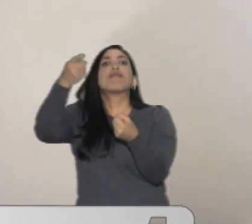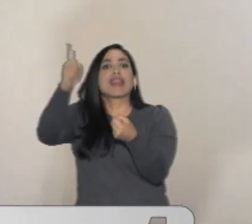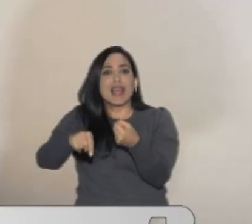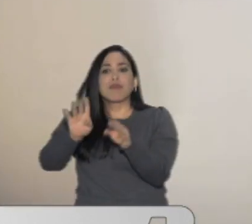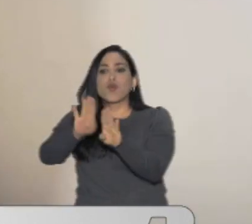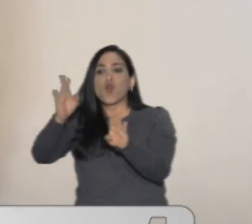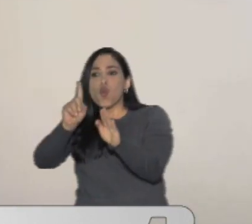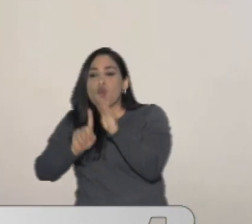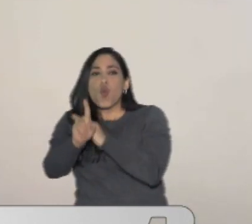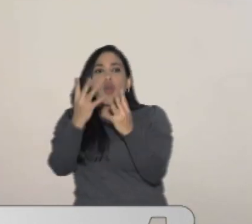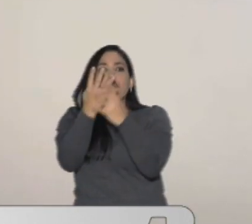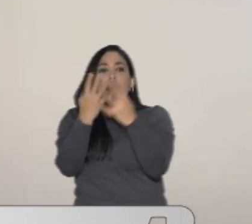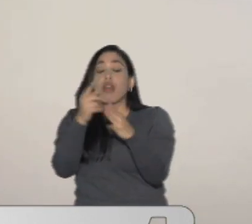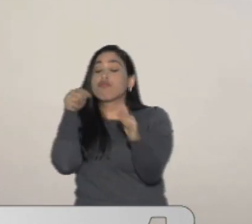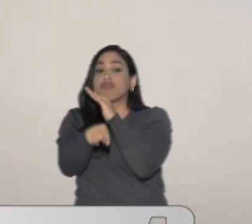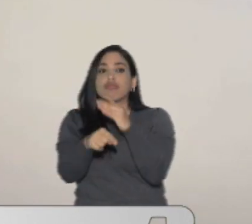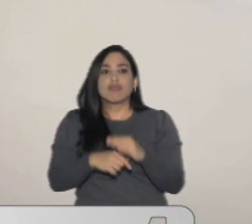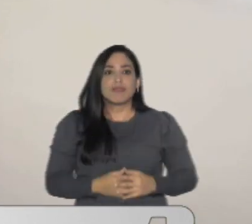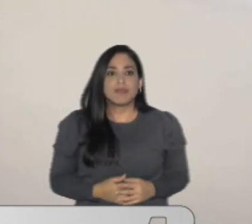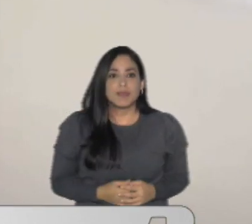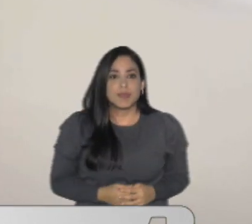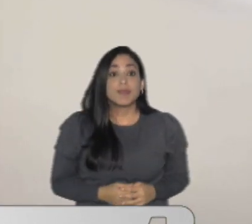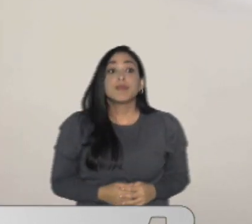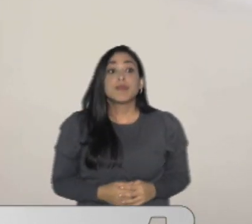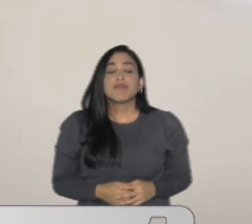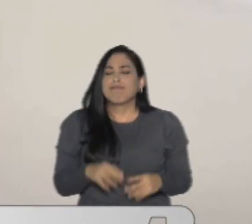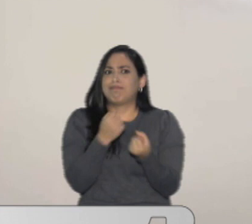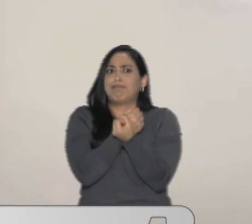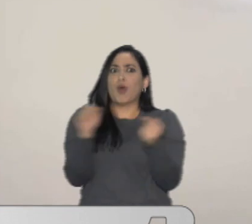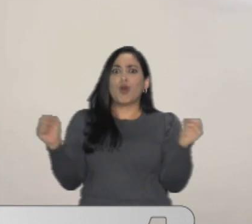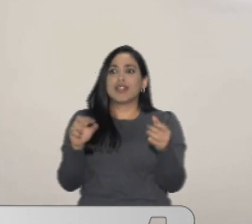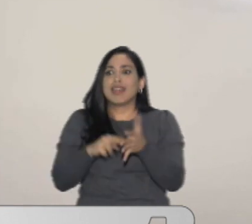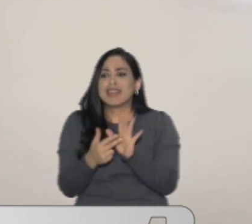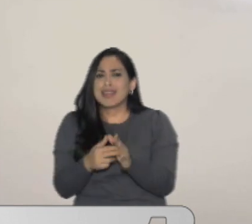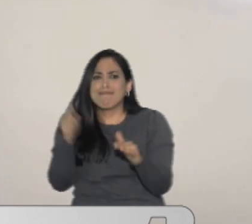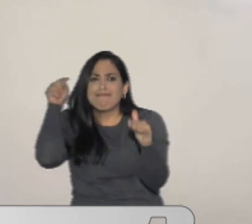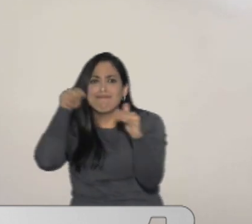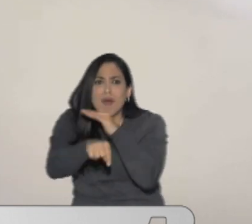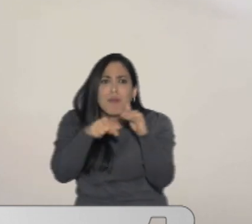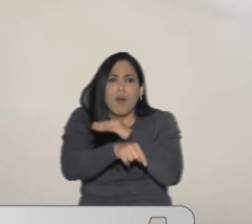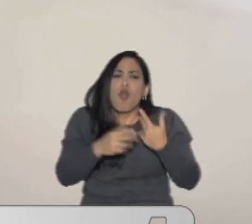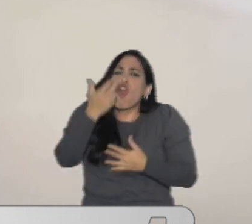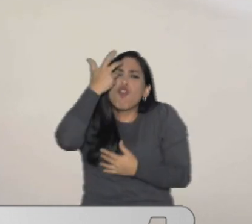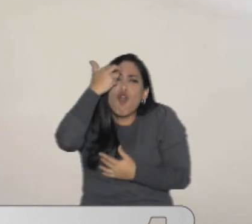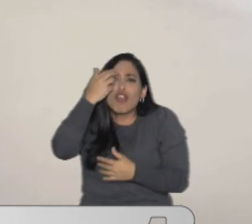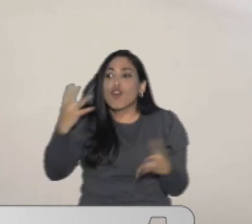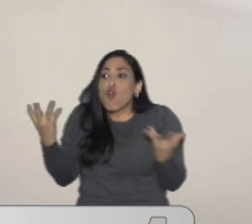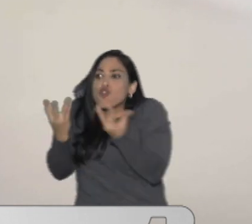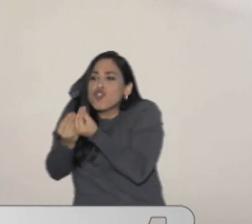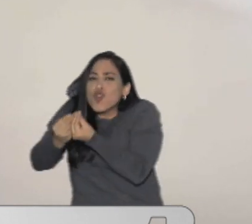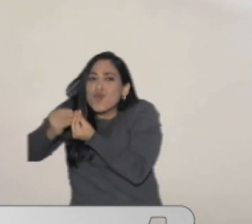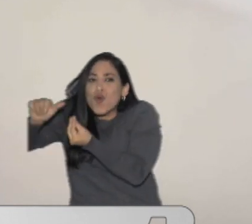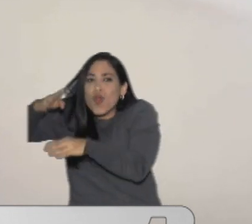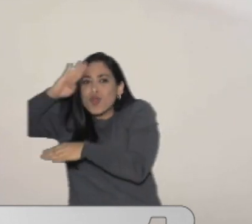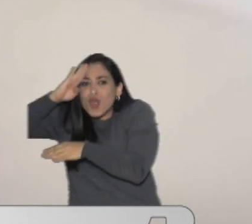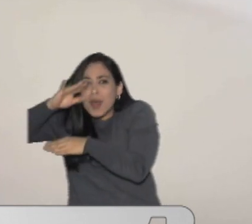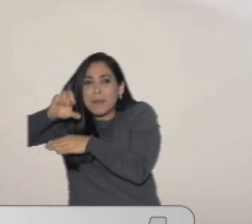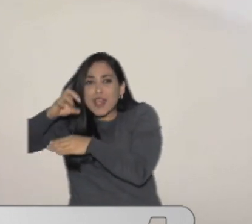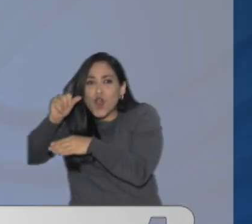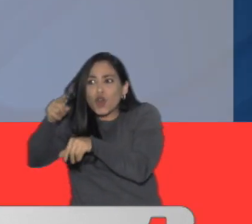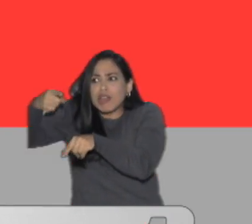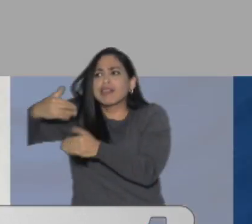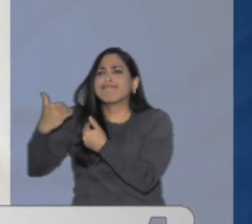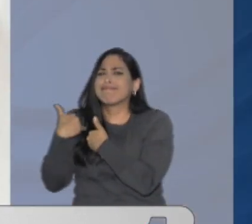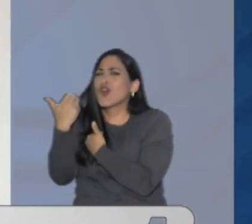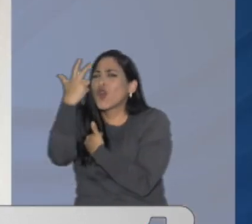puerta principal de la cárcel y huyó. Era imposible que Matamba se fugara sin la complicidad de la guardia de la cárcel La Picota. La